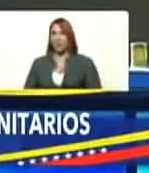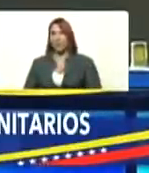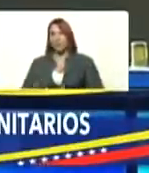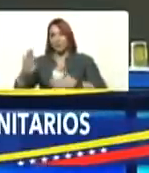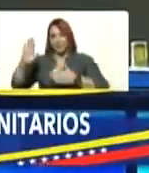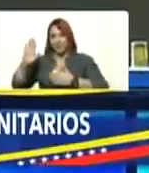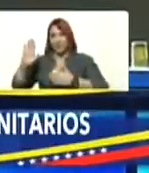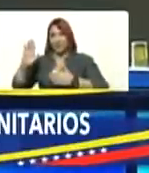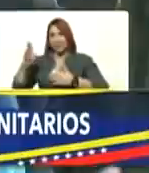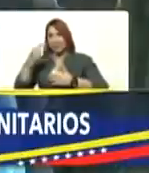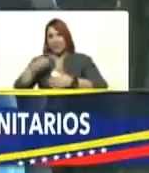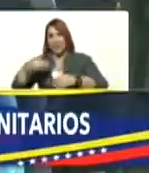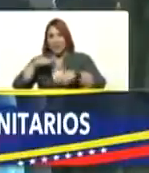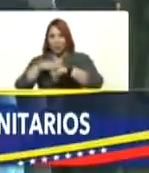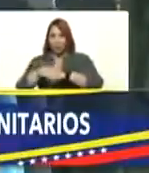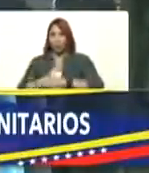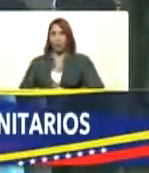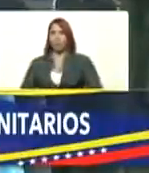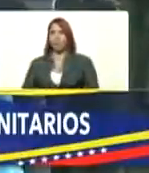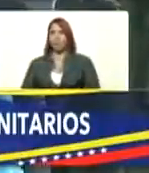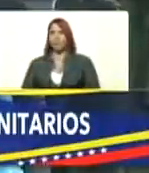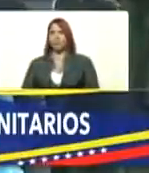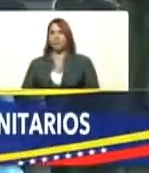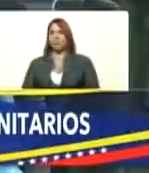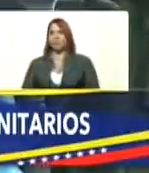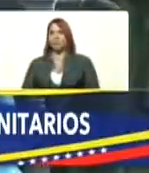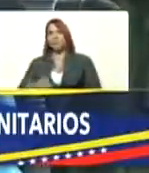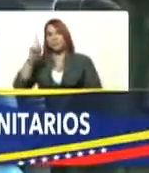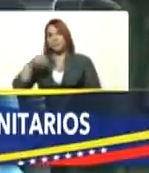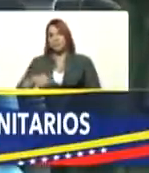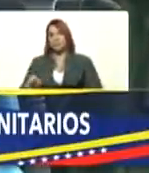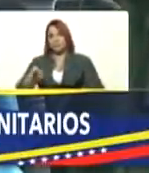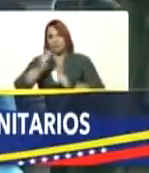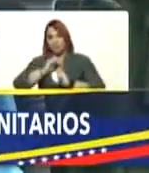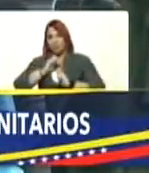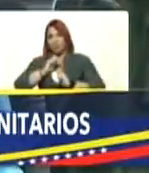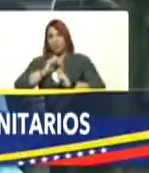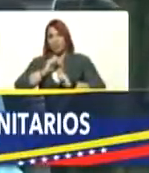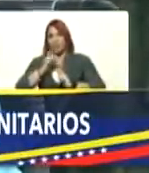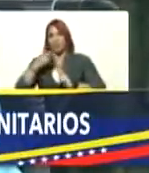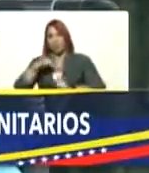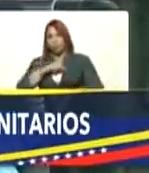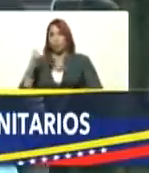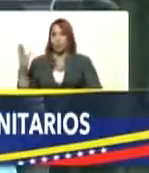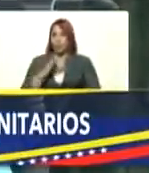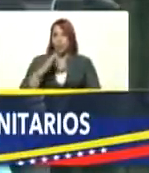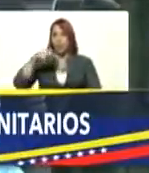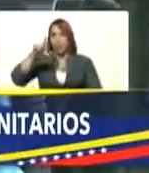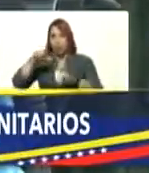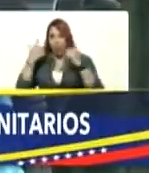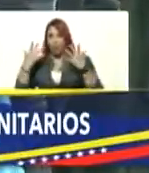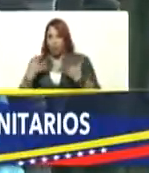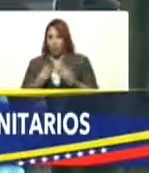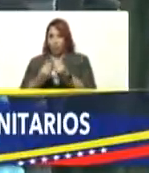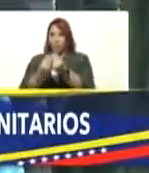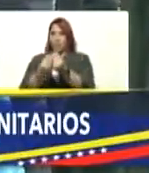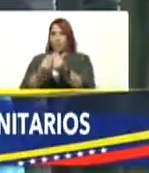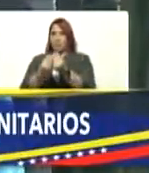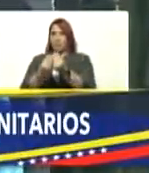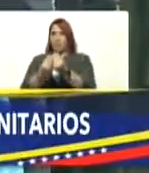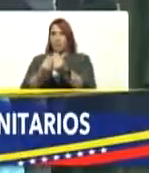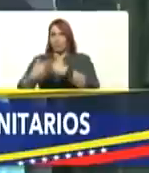juramentamos, Héctor, y también me juramentó y nos vinimos para La Guaira a acompañar